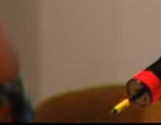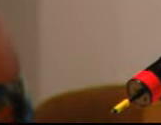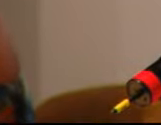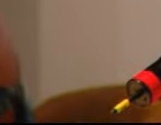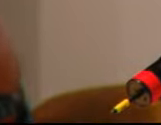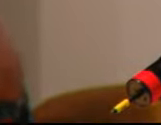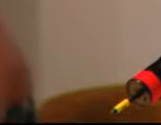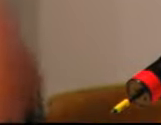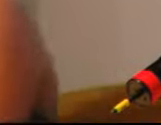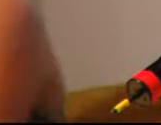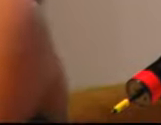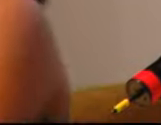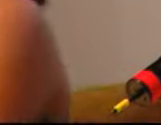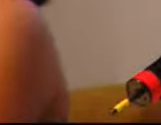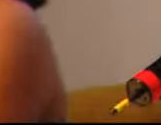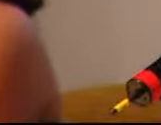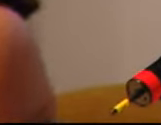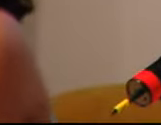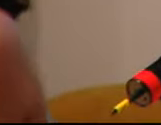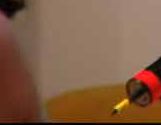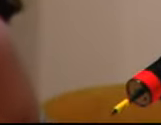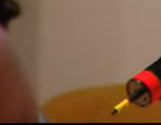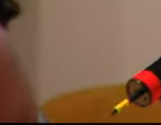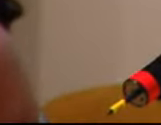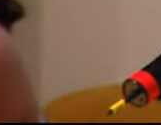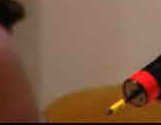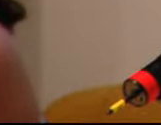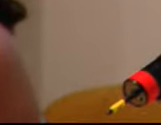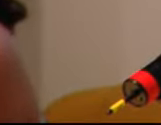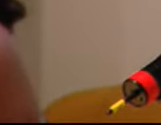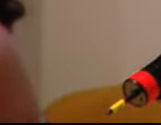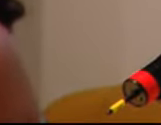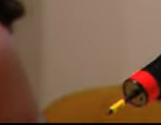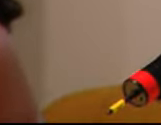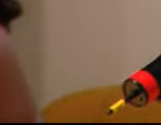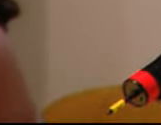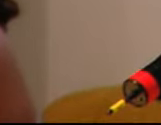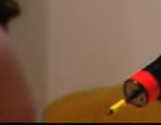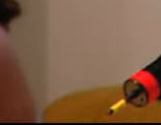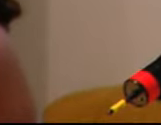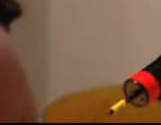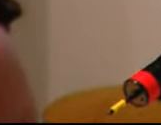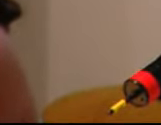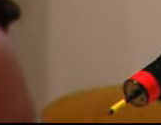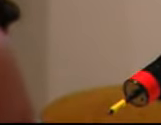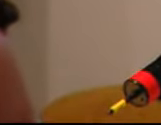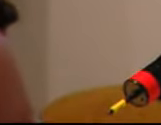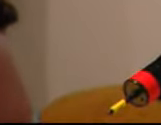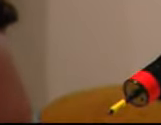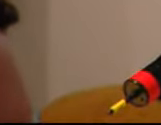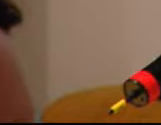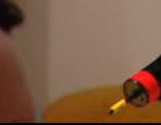En Latinoamérica tiene 20 y tantas organizaciones, miembros de esa red. Desde